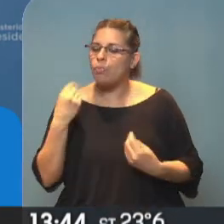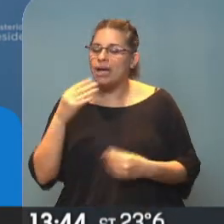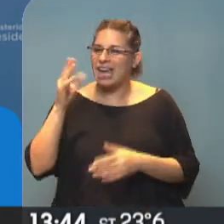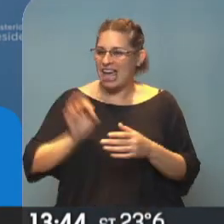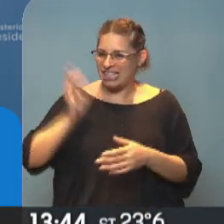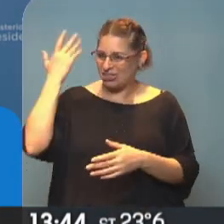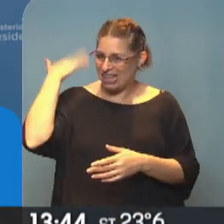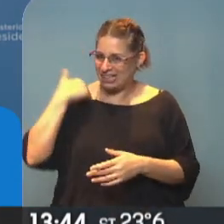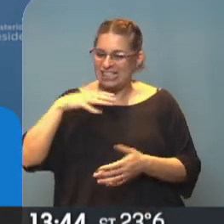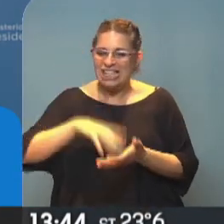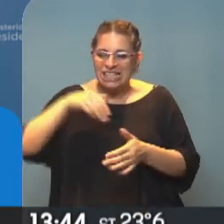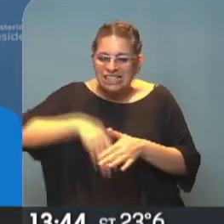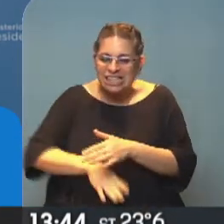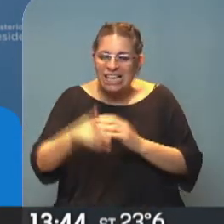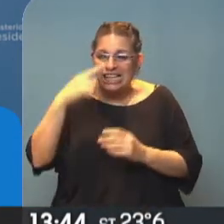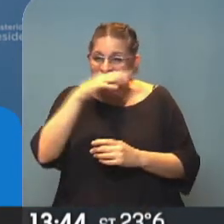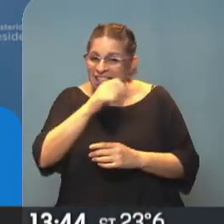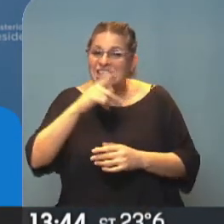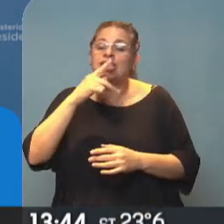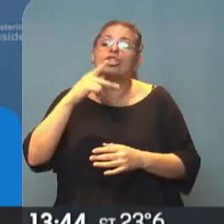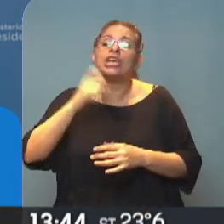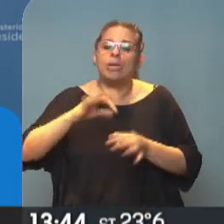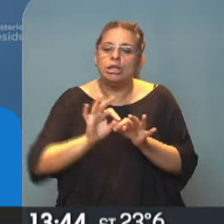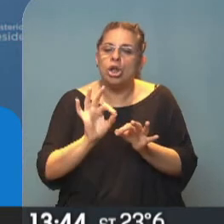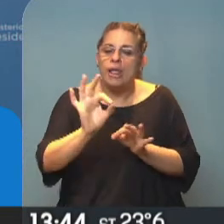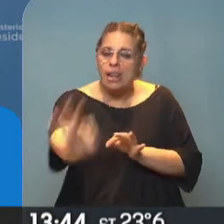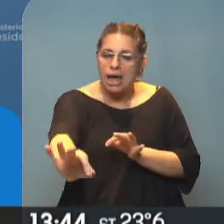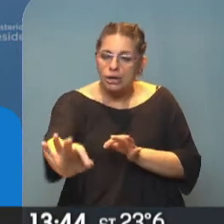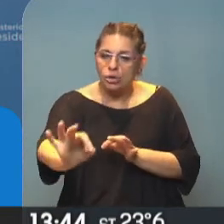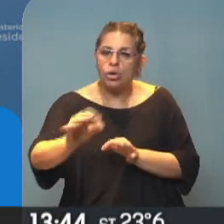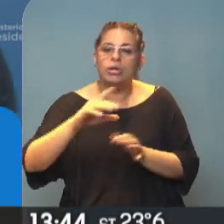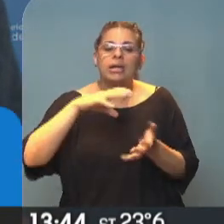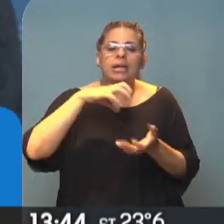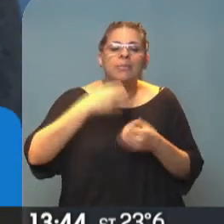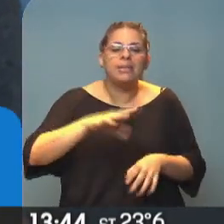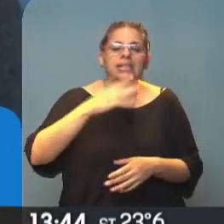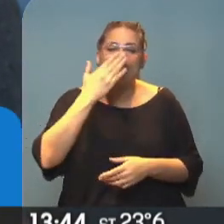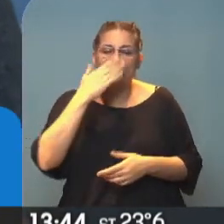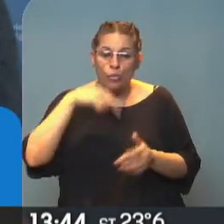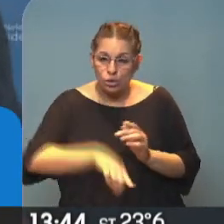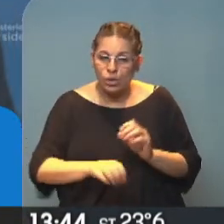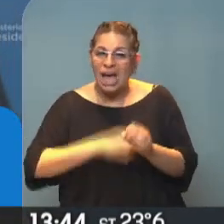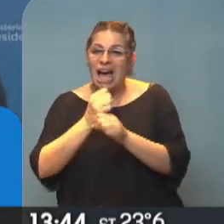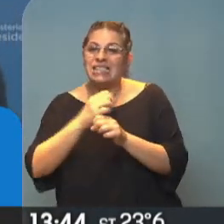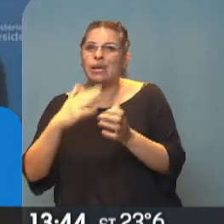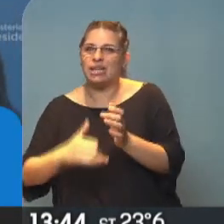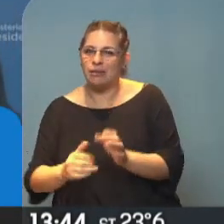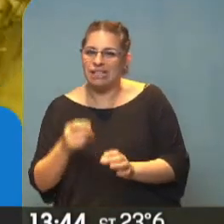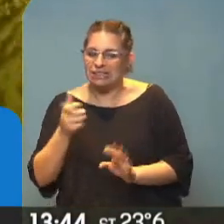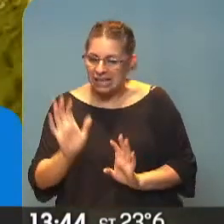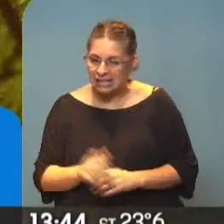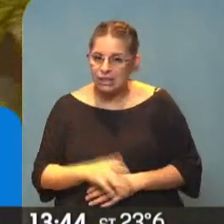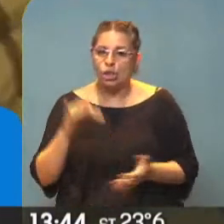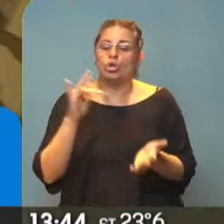Era una zanja que cubría 700 kilómetros de largo, desde Italó, en el sur de Córdoba, hasta casi Bahía Blanca,